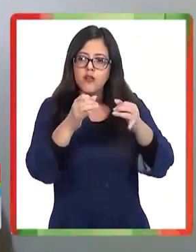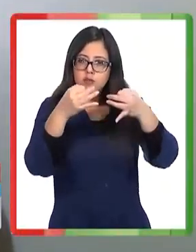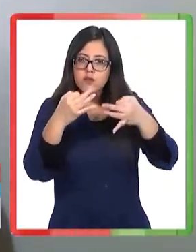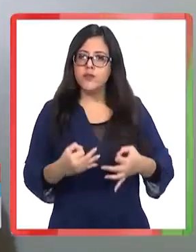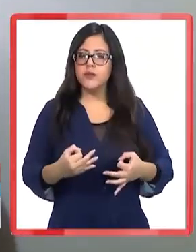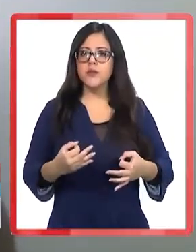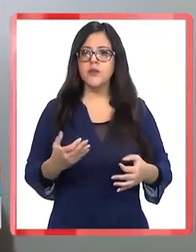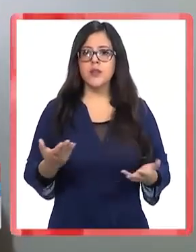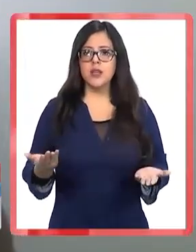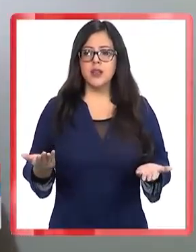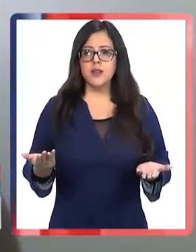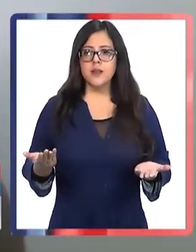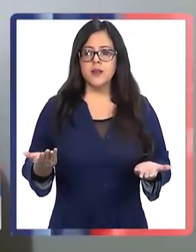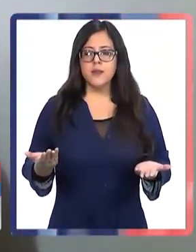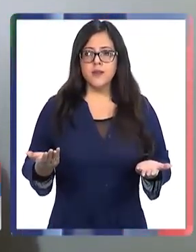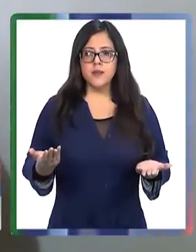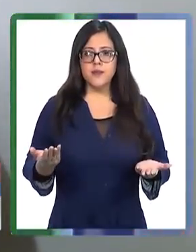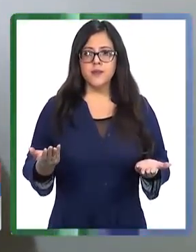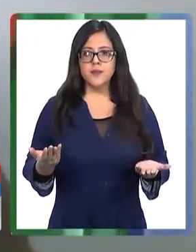la forma de cómo